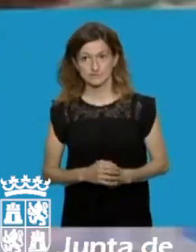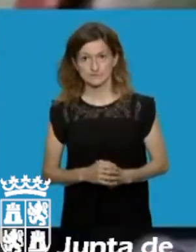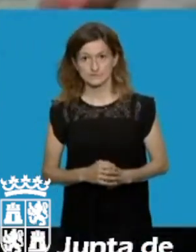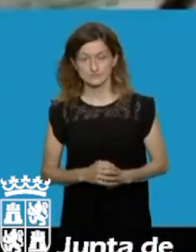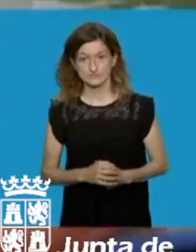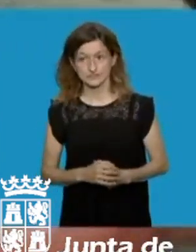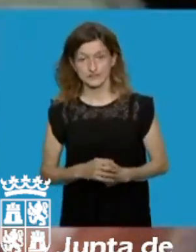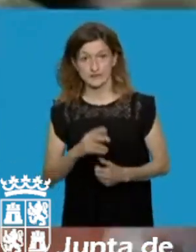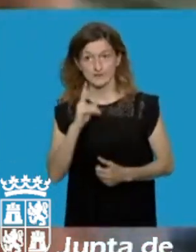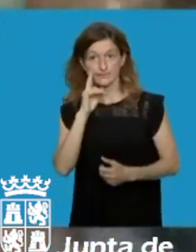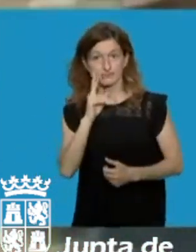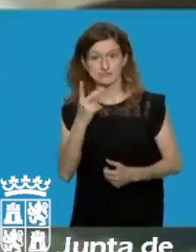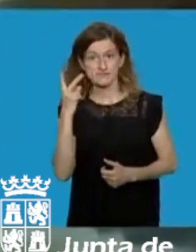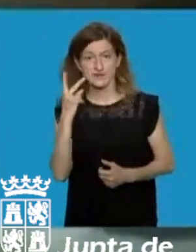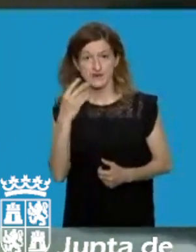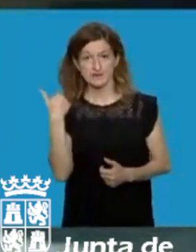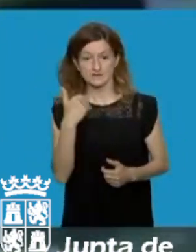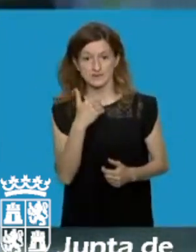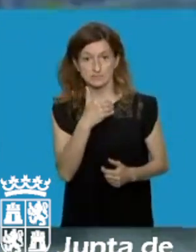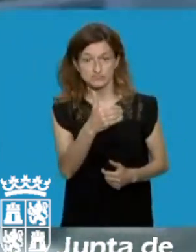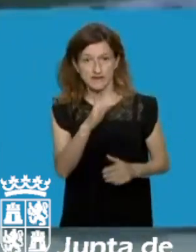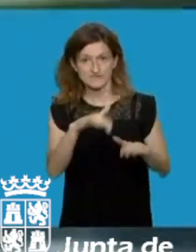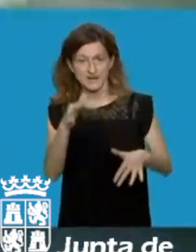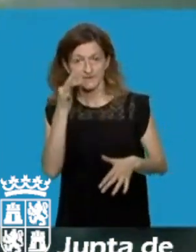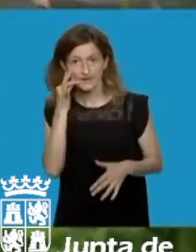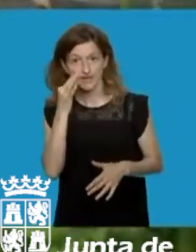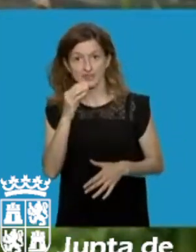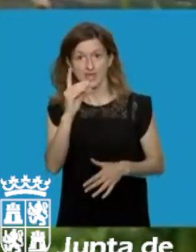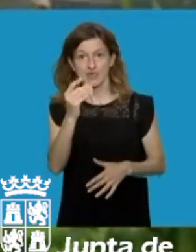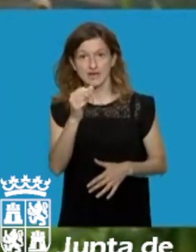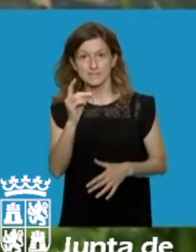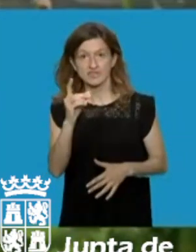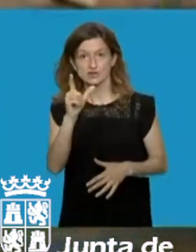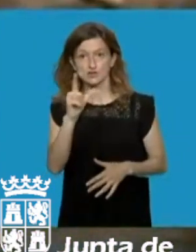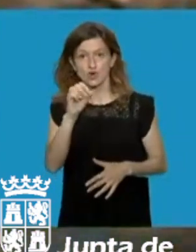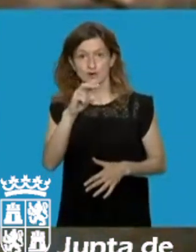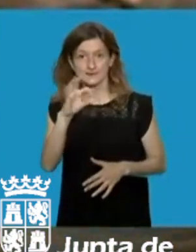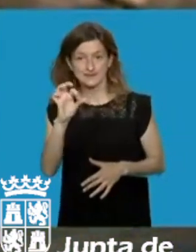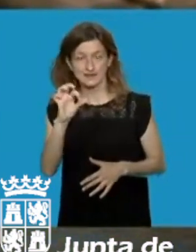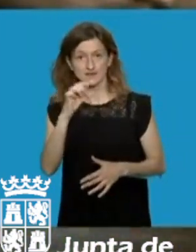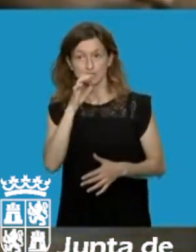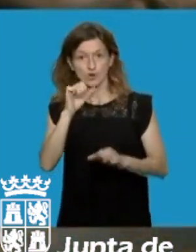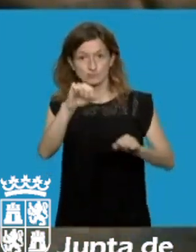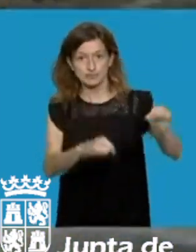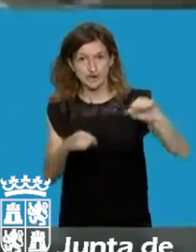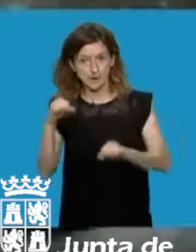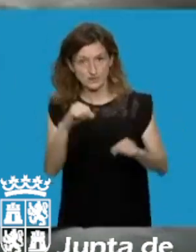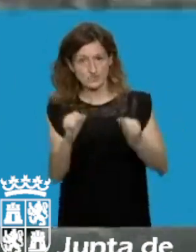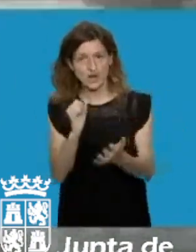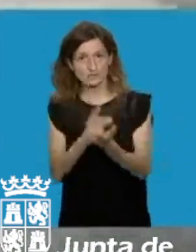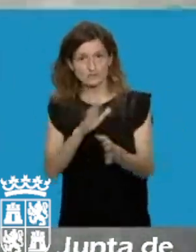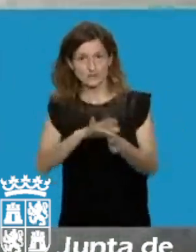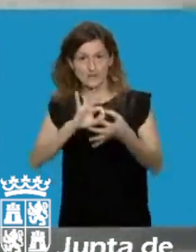Ha cruzado la puerta de promesa a firme realidad. David Llorente es una de las mayores apuestas del piragüismo español para los